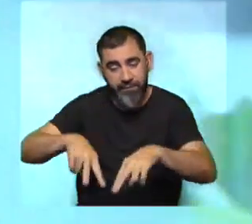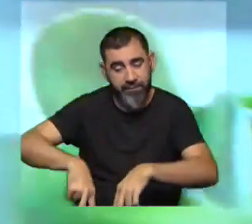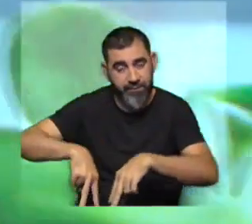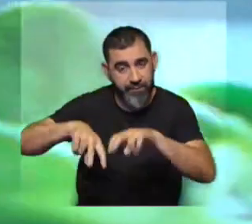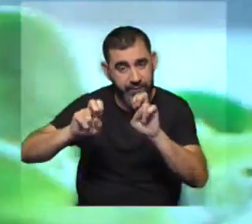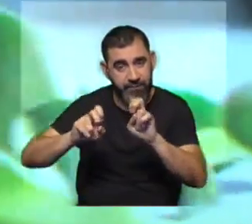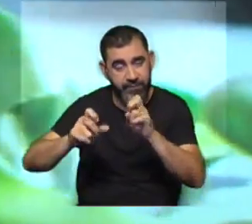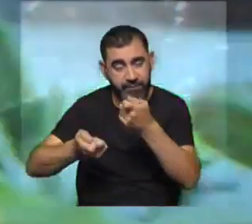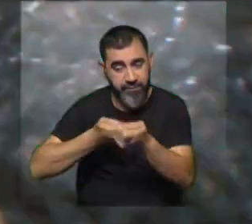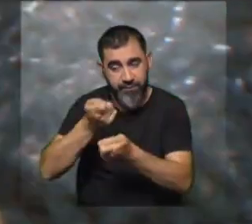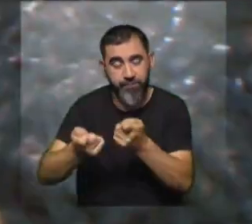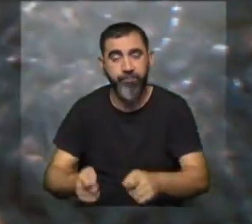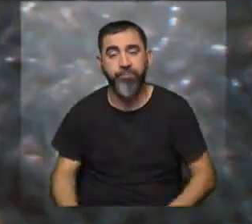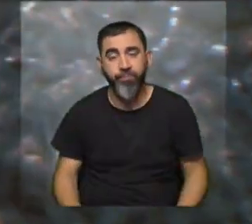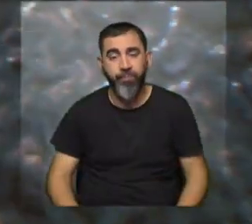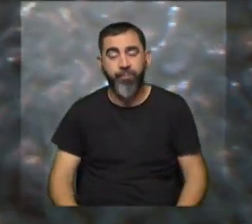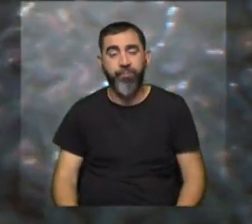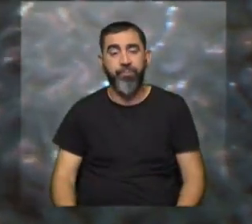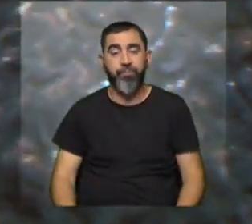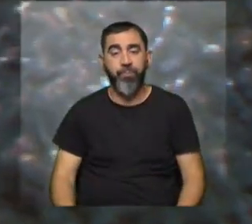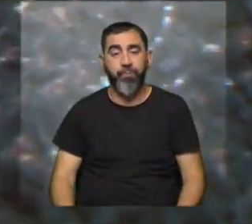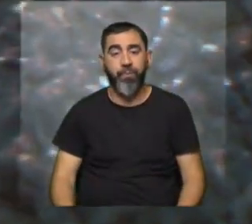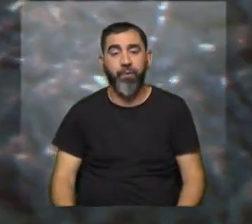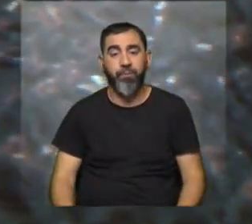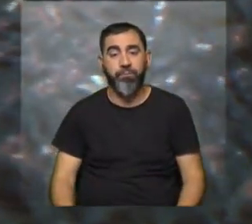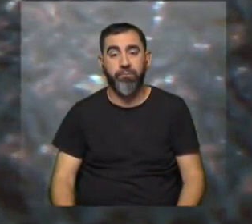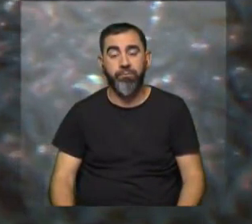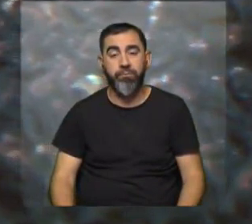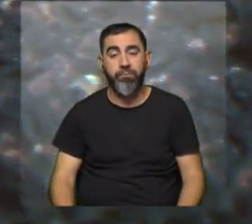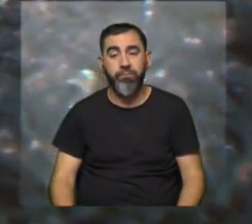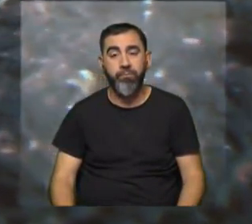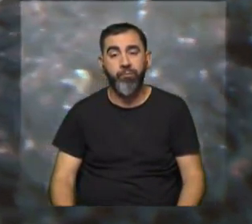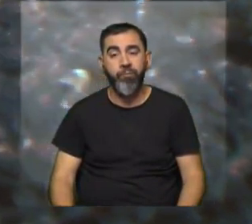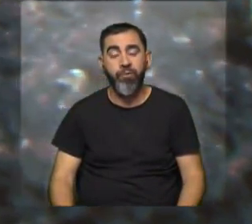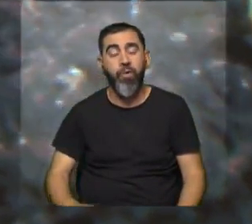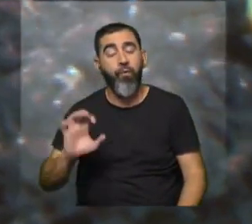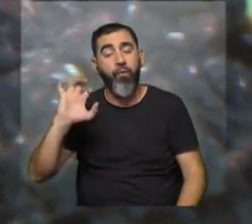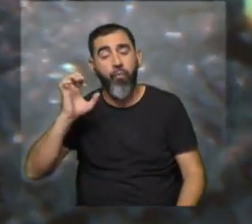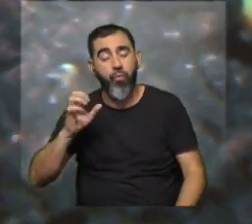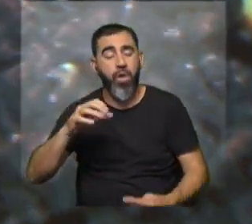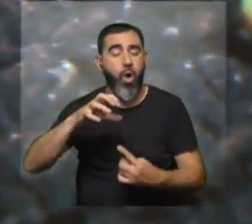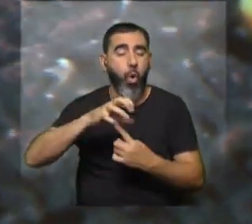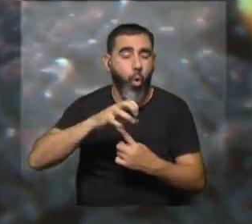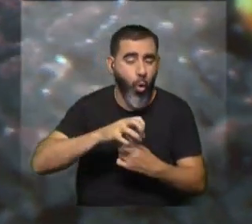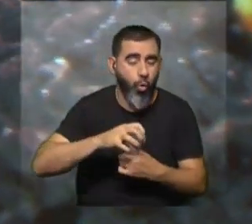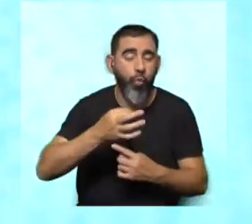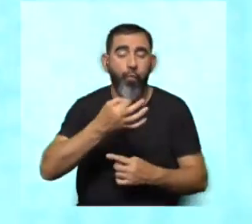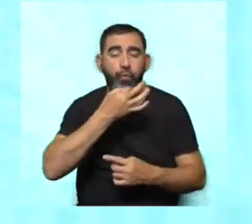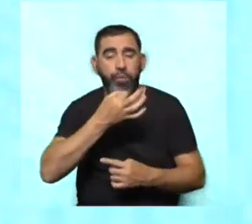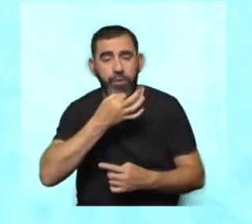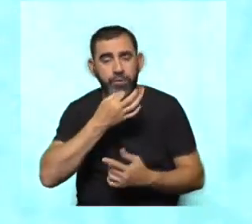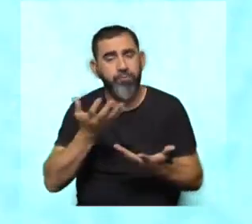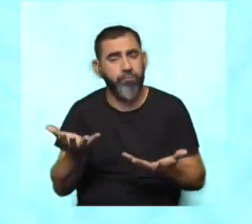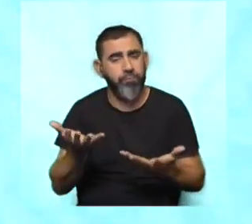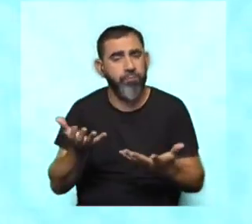de la aplicación del conocimiento, en este caso de la gente de Inia. Pero bueno, hablamos de frutas, de hongos, de frutillas y